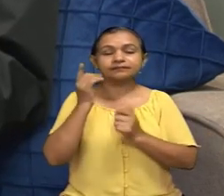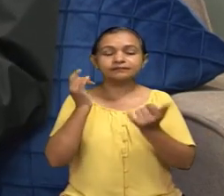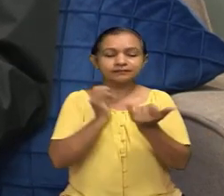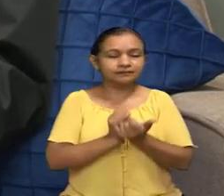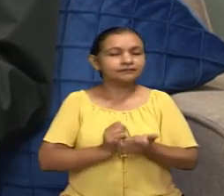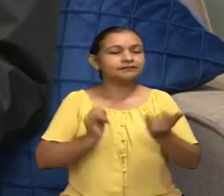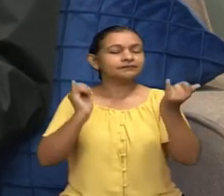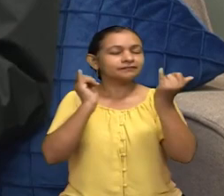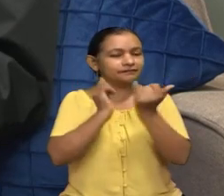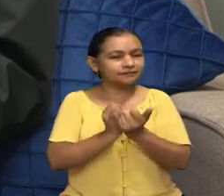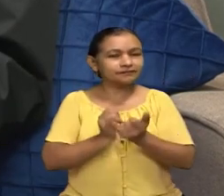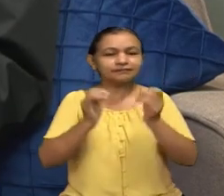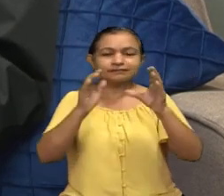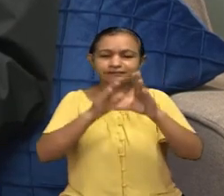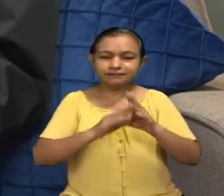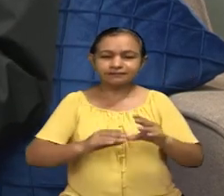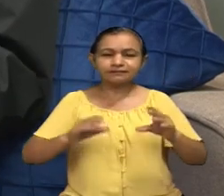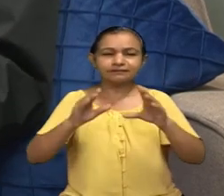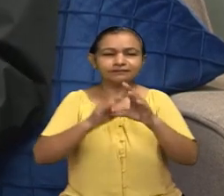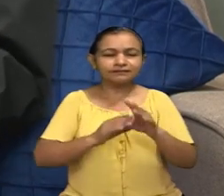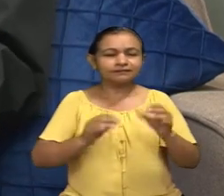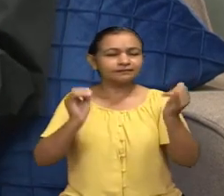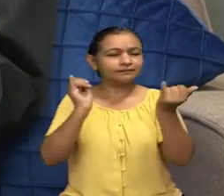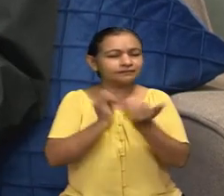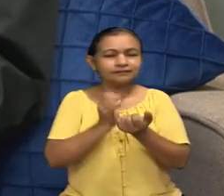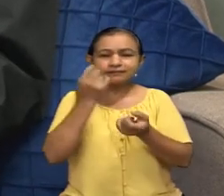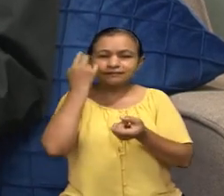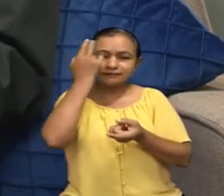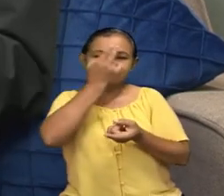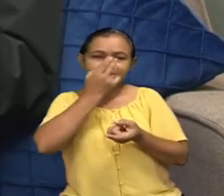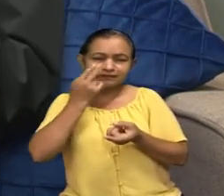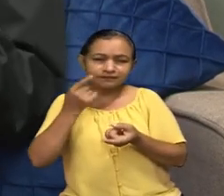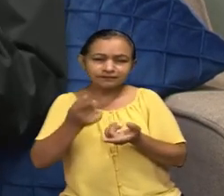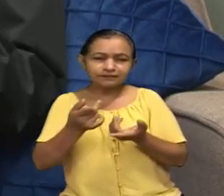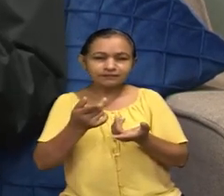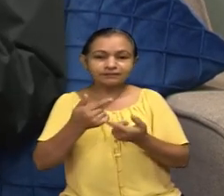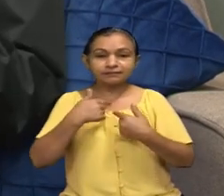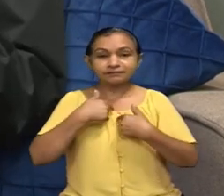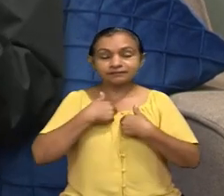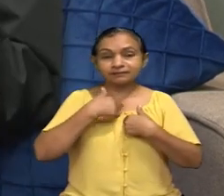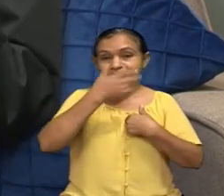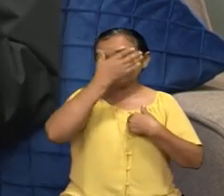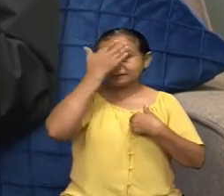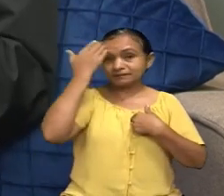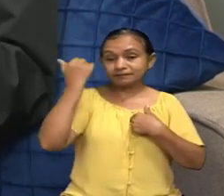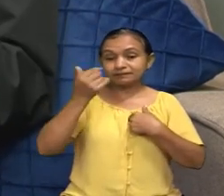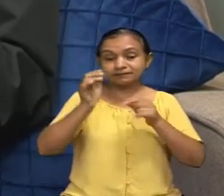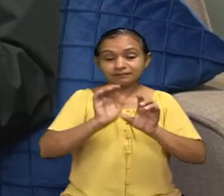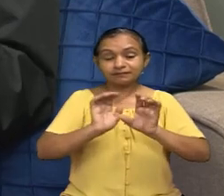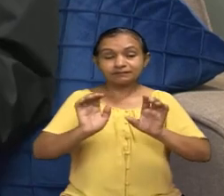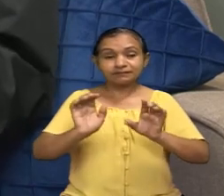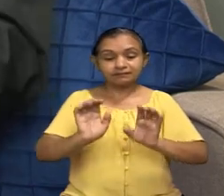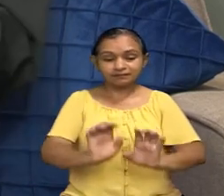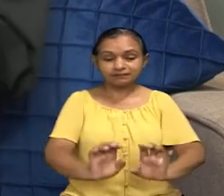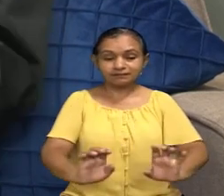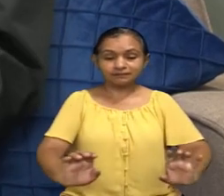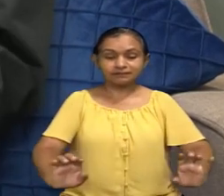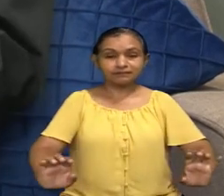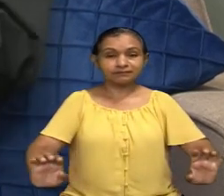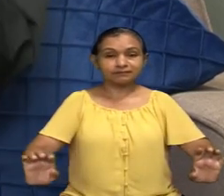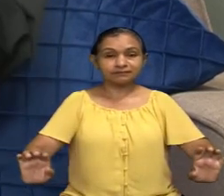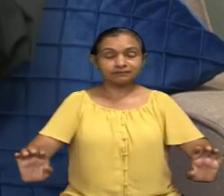misma historia y nos hacen muchas veces la misma pregunta. Pero ya se nos olvidó a nosotros que cuando fuimos niños, nosotros